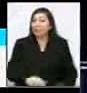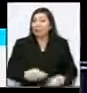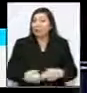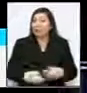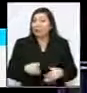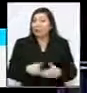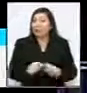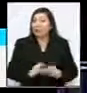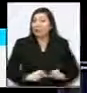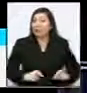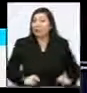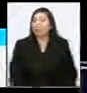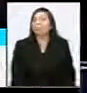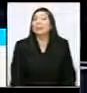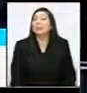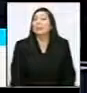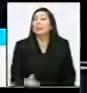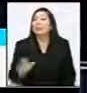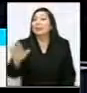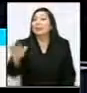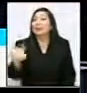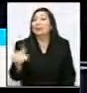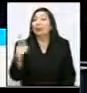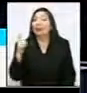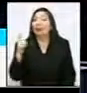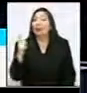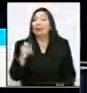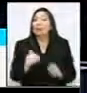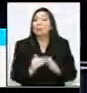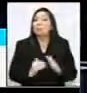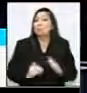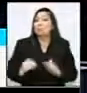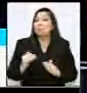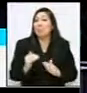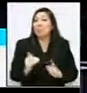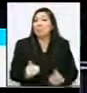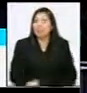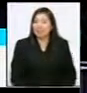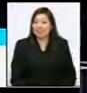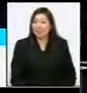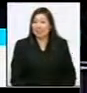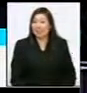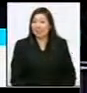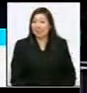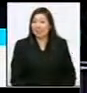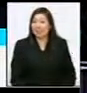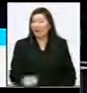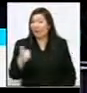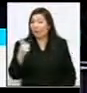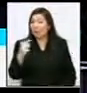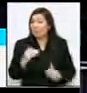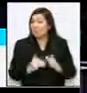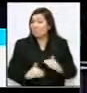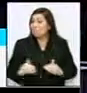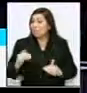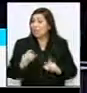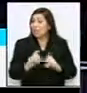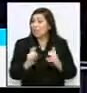elecciones parlamentarias, llama al líder de la mayoría del Parlamento. El líder de la mayoría del